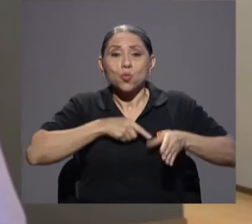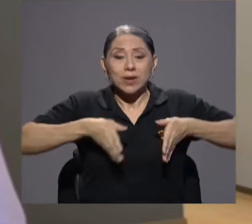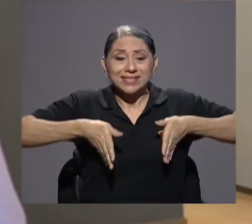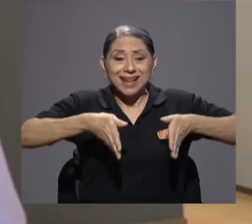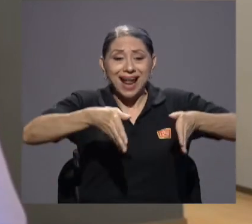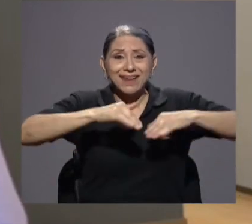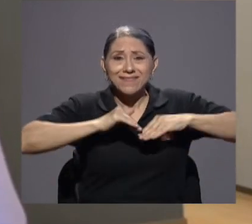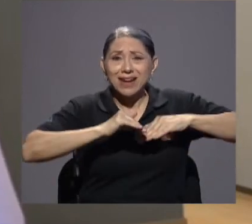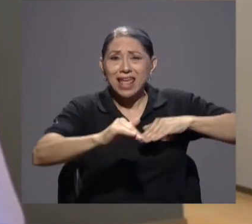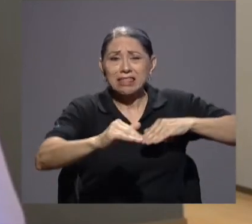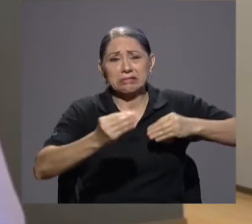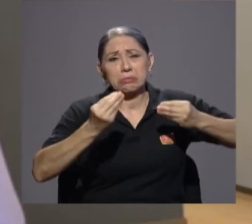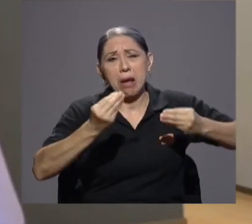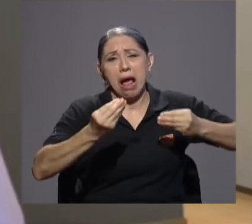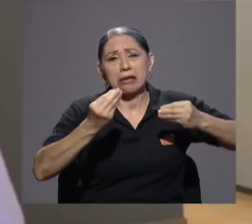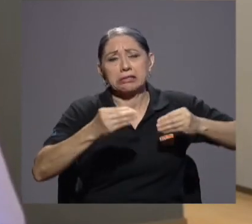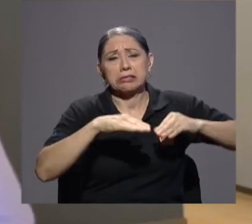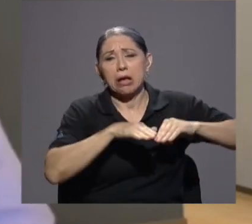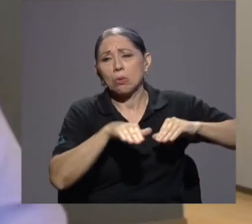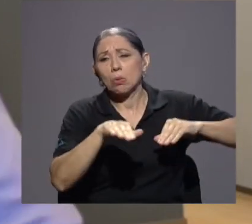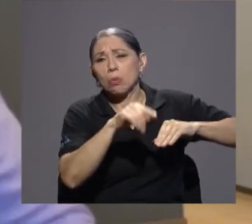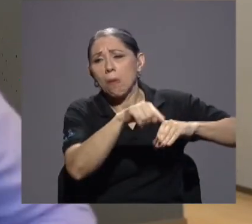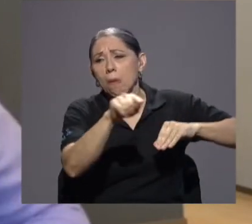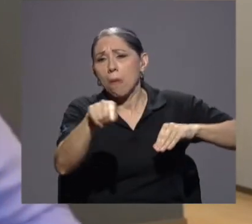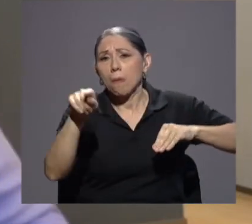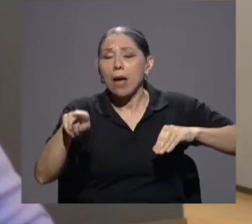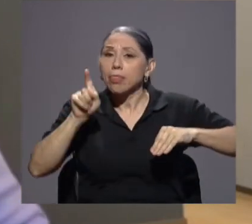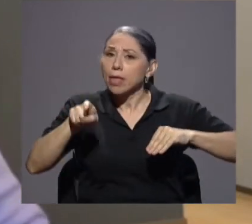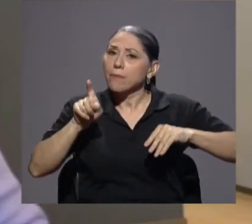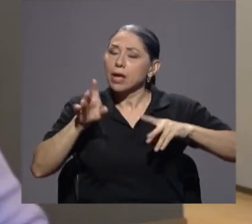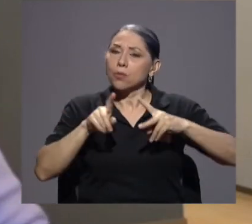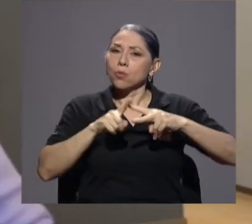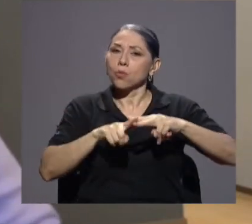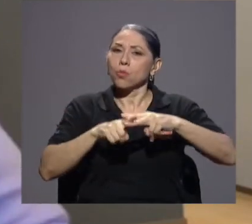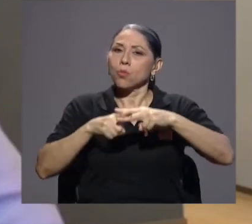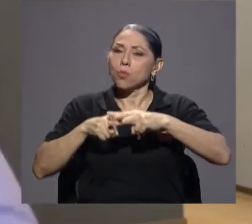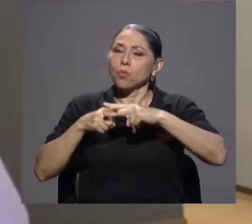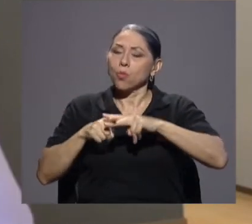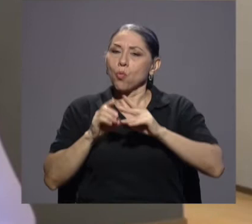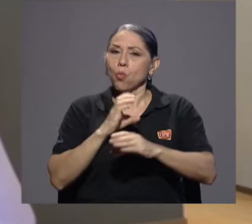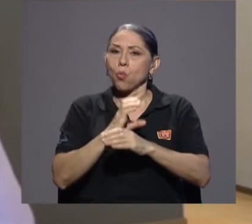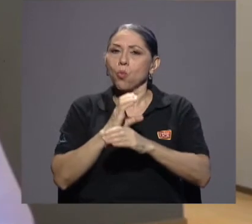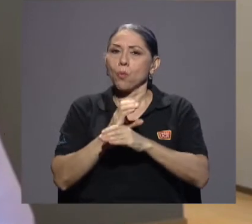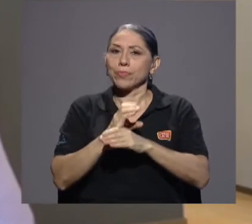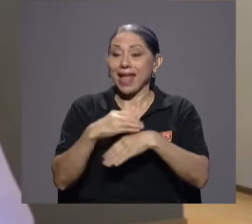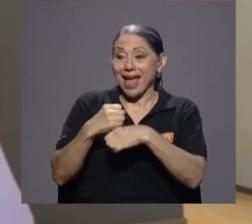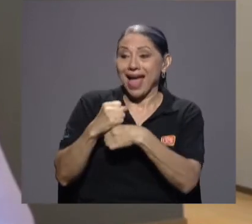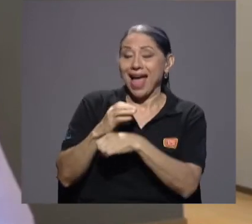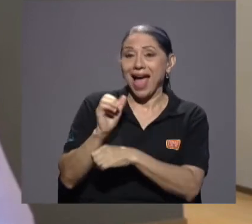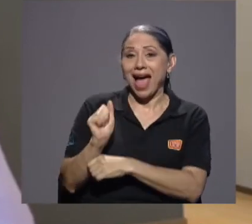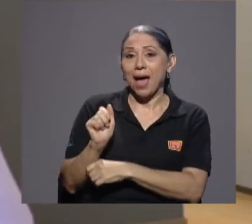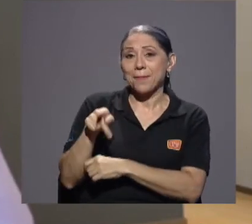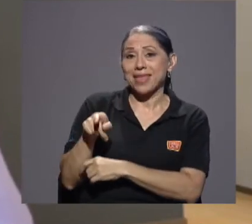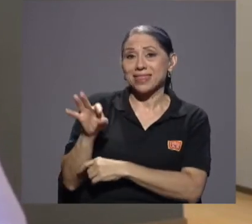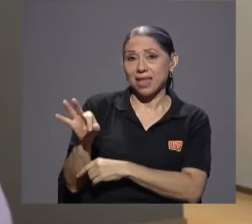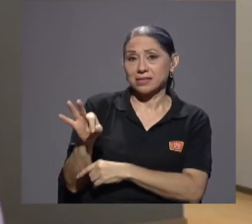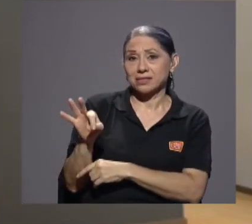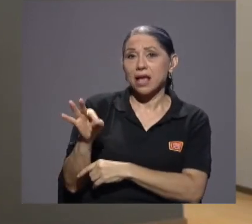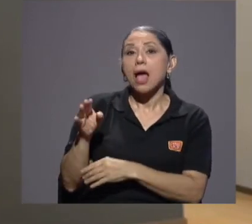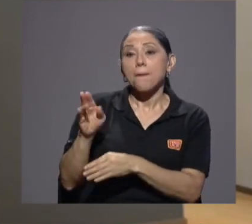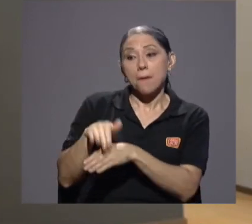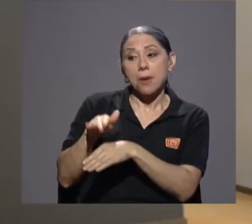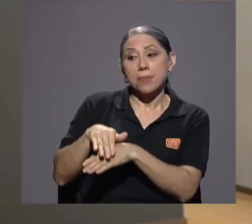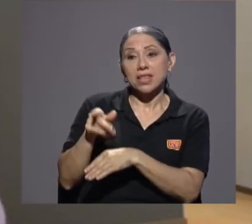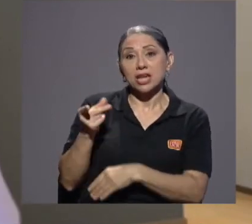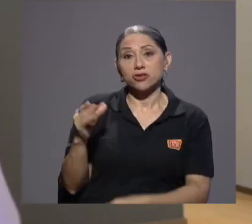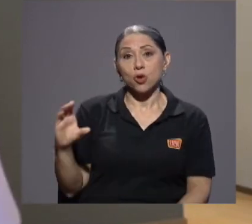es extensa, pero debemos mantenerla. La utilización de APPs va a permitir el redireccionamiento de algunos de esos recursos para